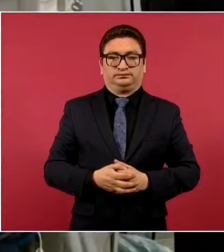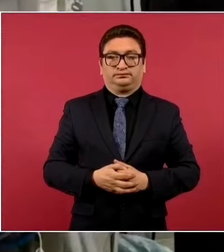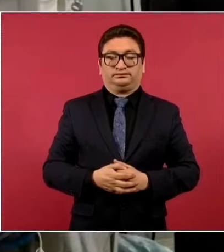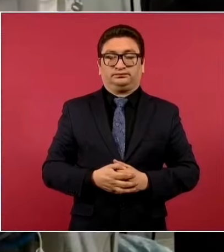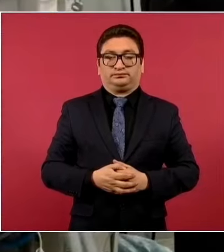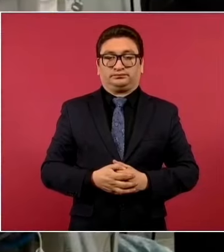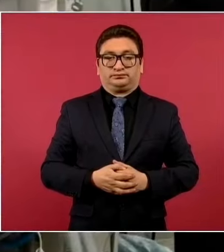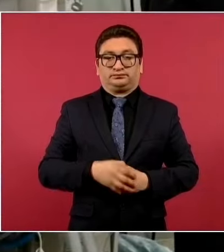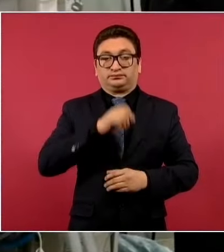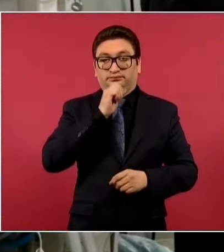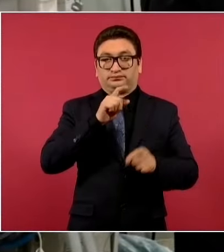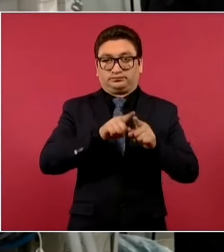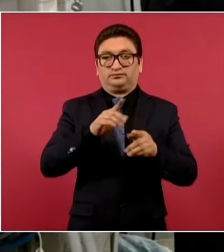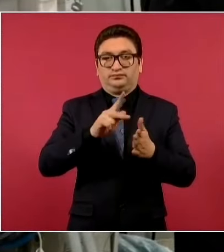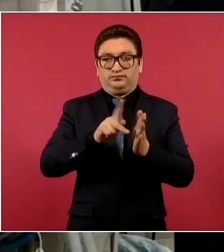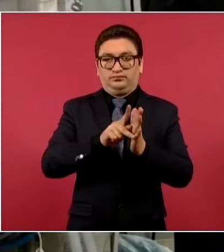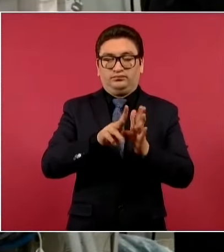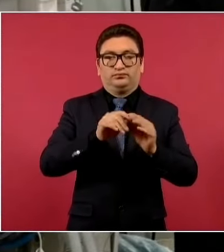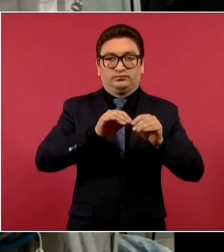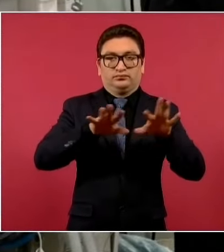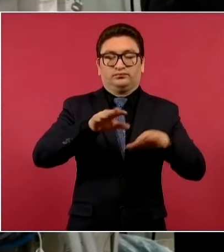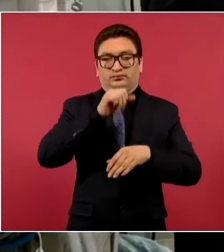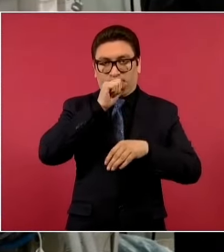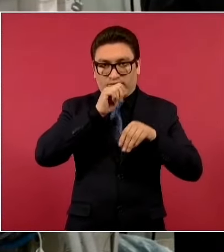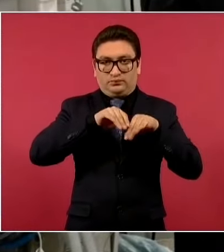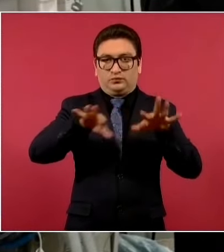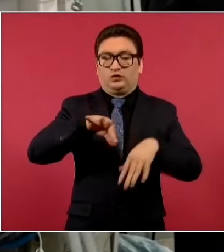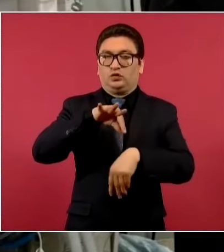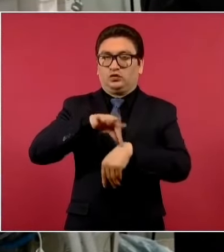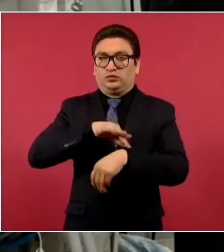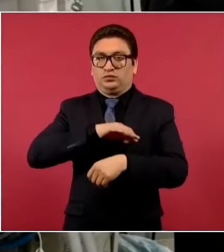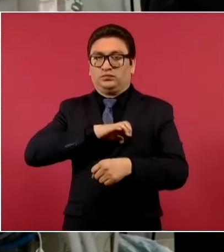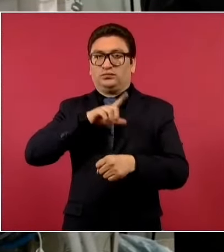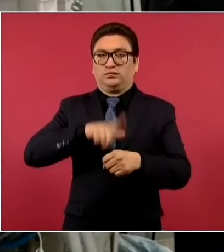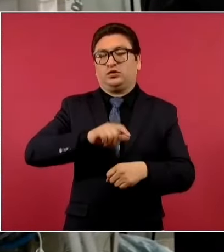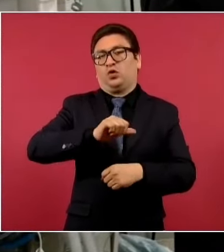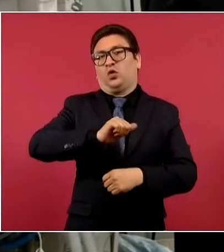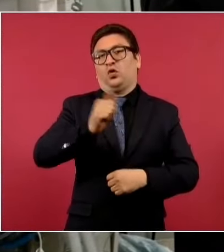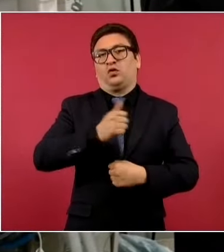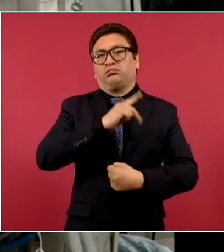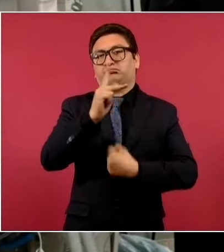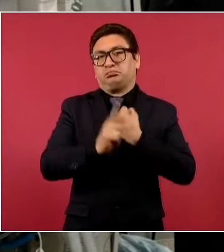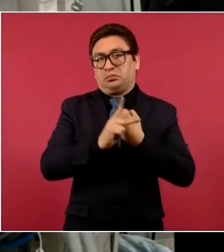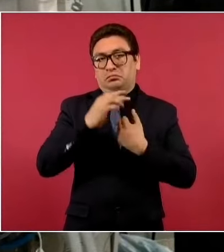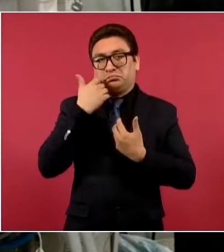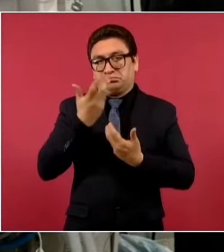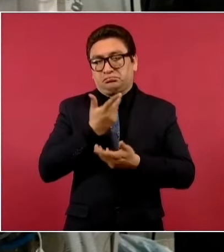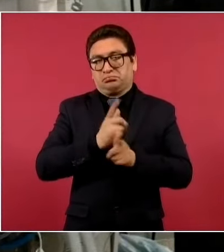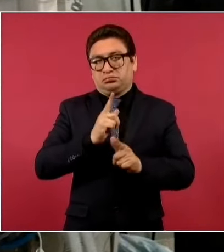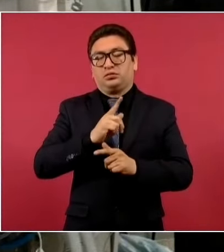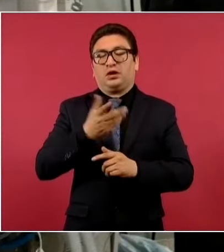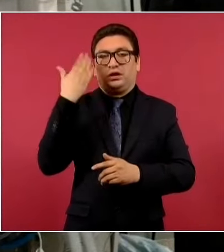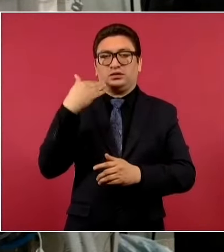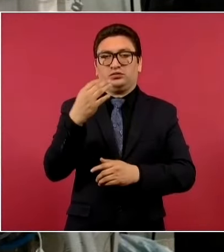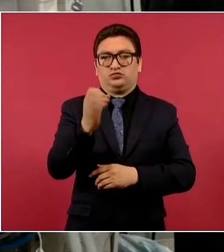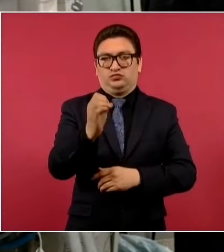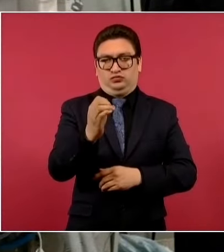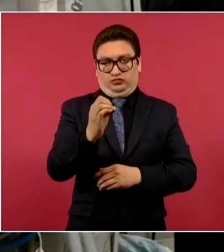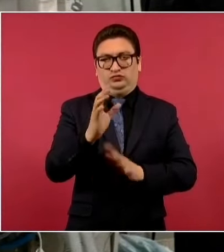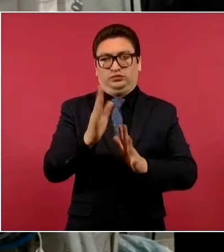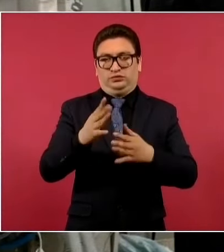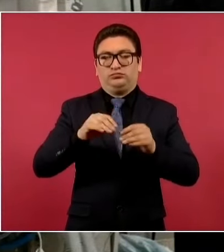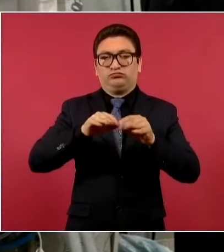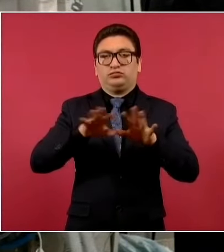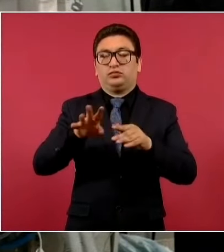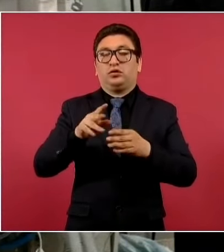abrimos la convocatoria para médicos especialistas de otras nacionalidades. Esto fue en octubre. Se han